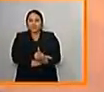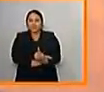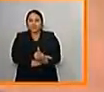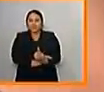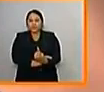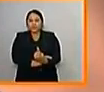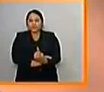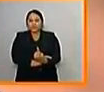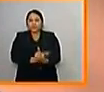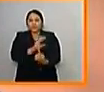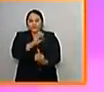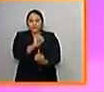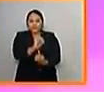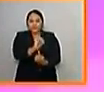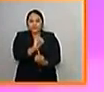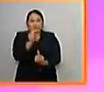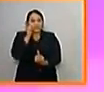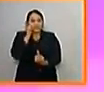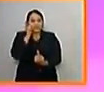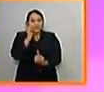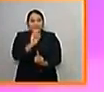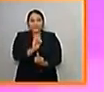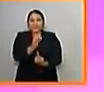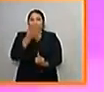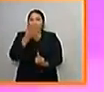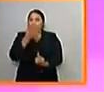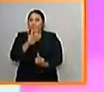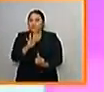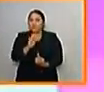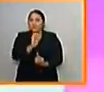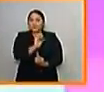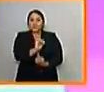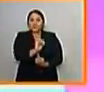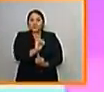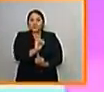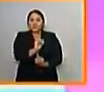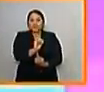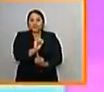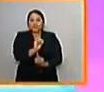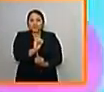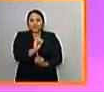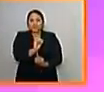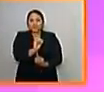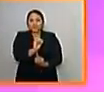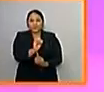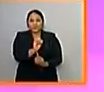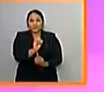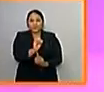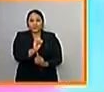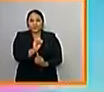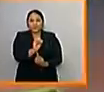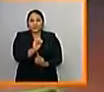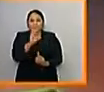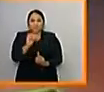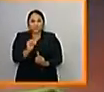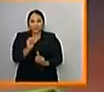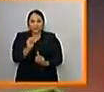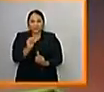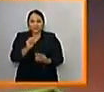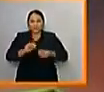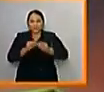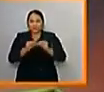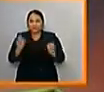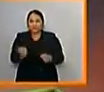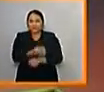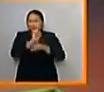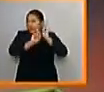Y este es el 0. Atentos, mucha suerte. Siguiente dígito. Y este es el 0. Número